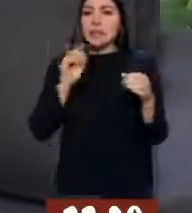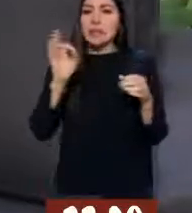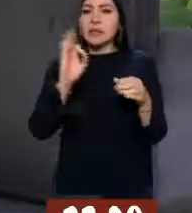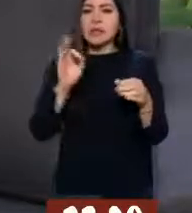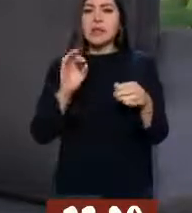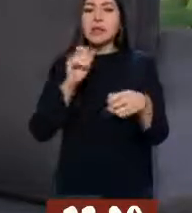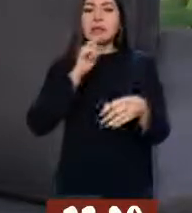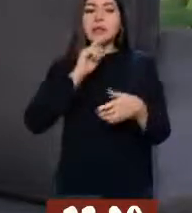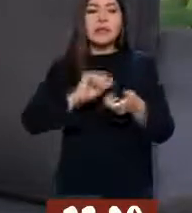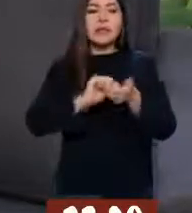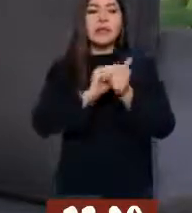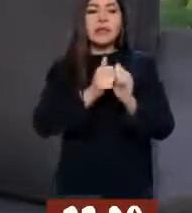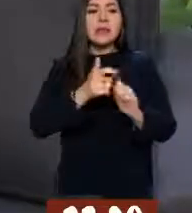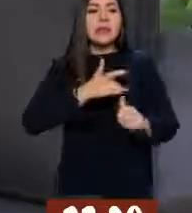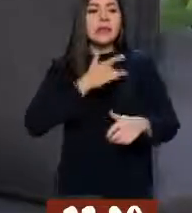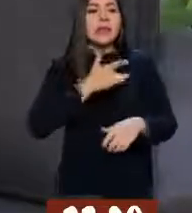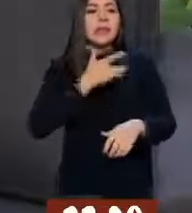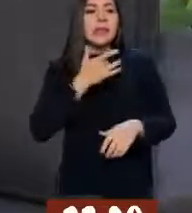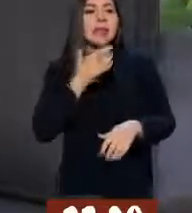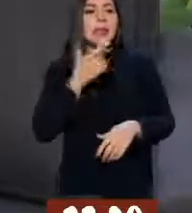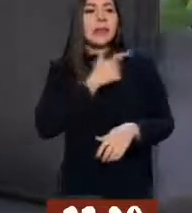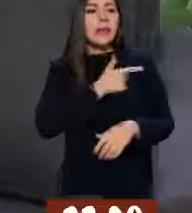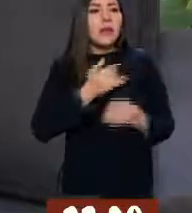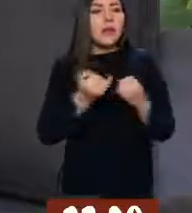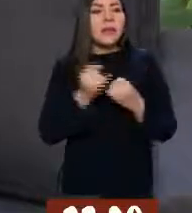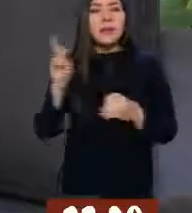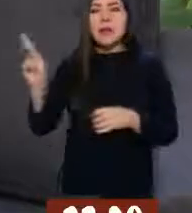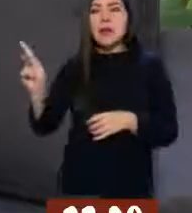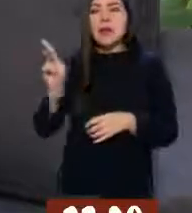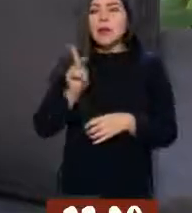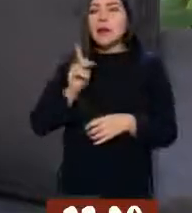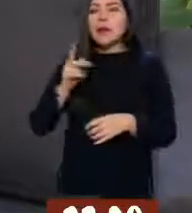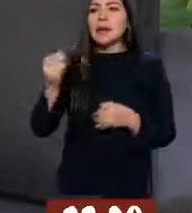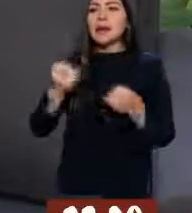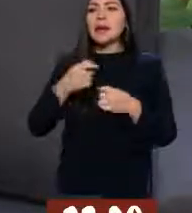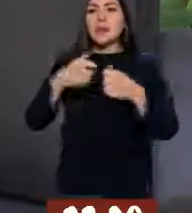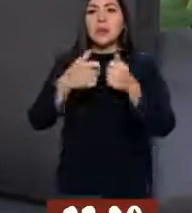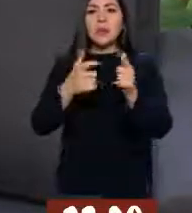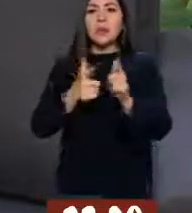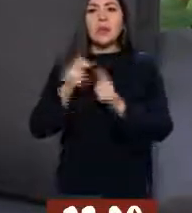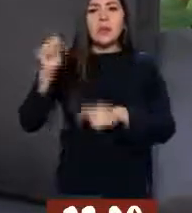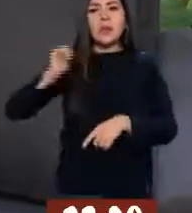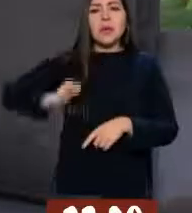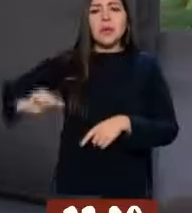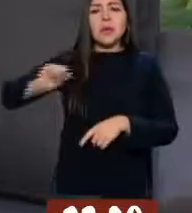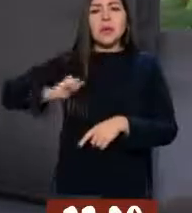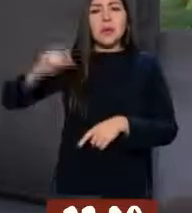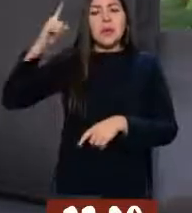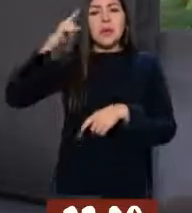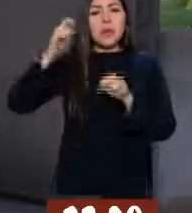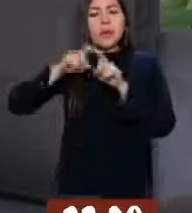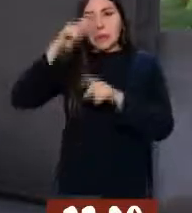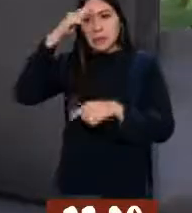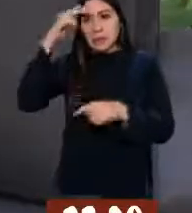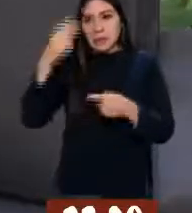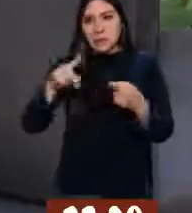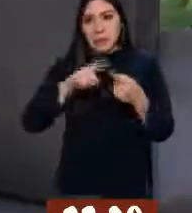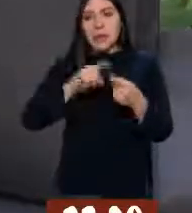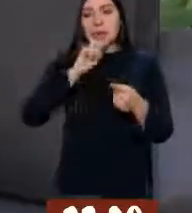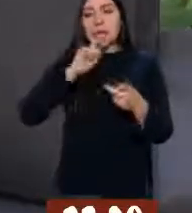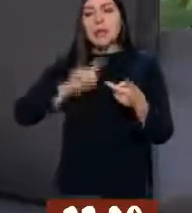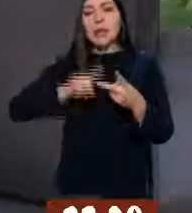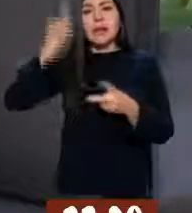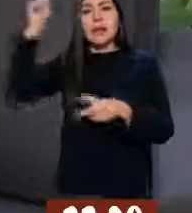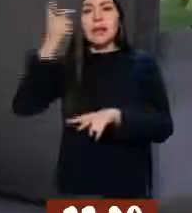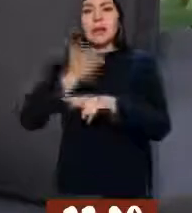grupos conservadores de México, sino con grupos conservadores con gran poder económico y político en Estados